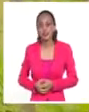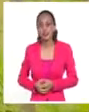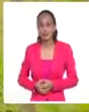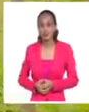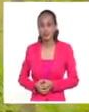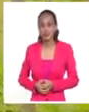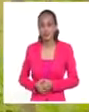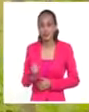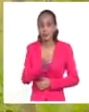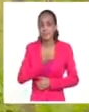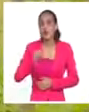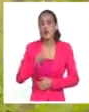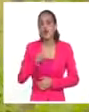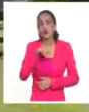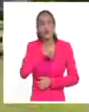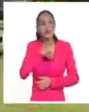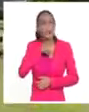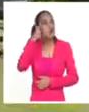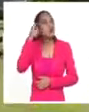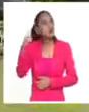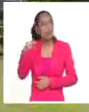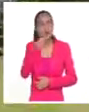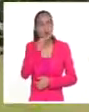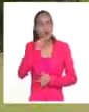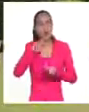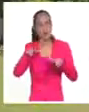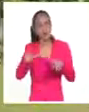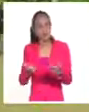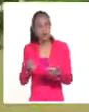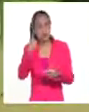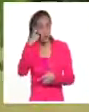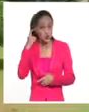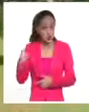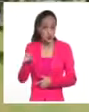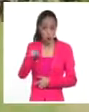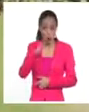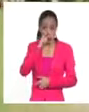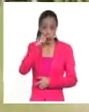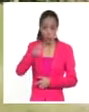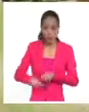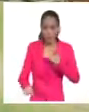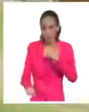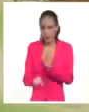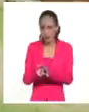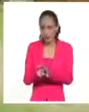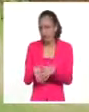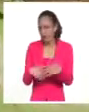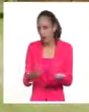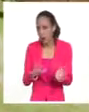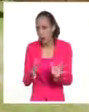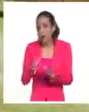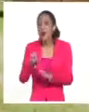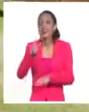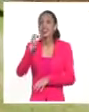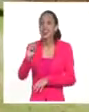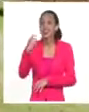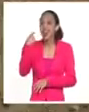que para nosotros ya es un sueño casi hecho realidad. El sueño de José Antonio Casimiro comenzó a gestarse hace casi